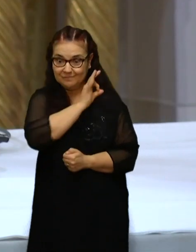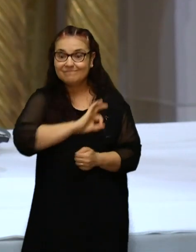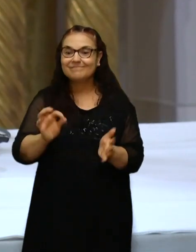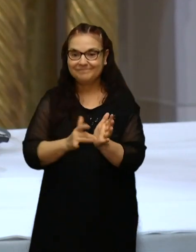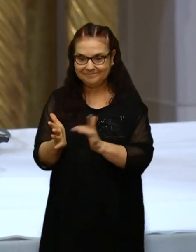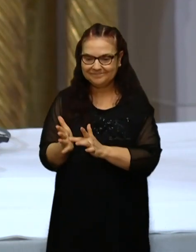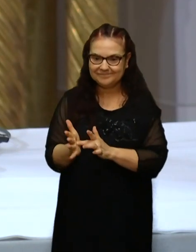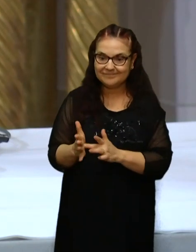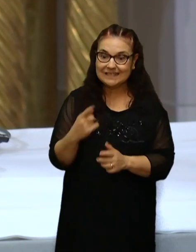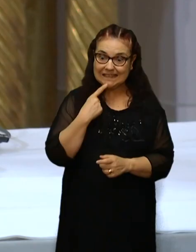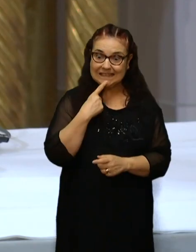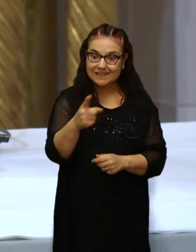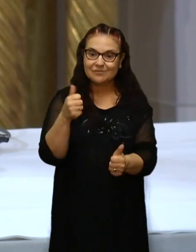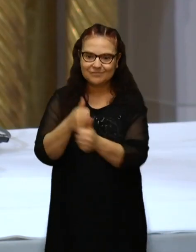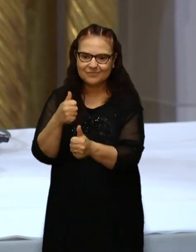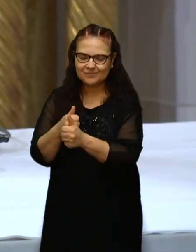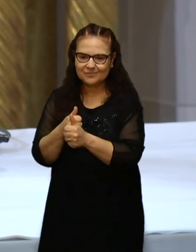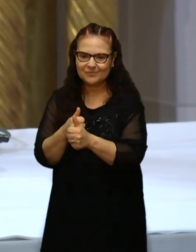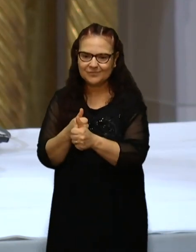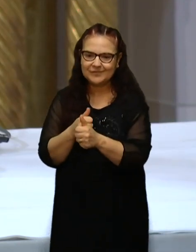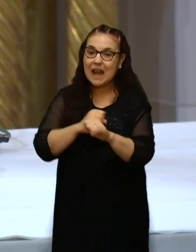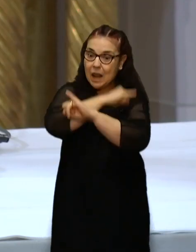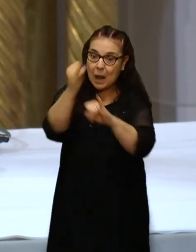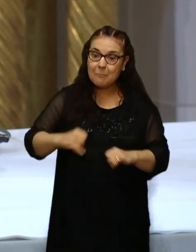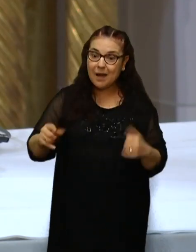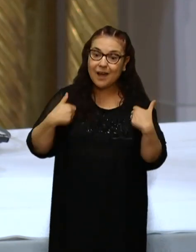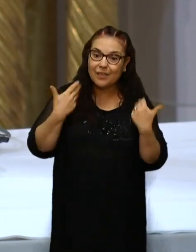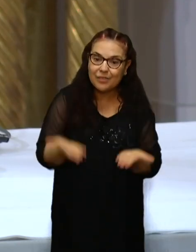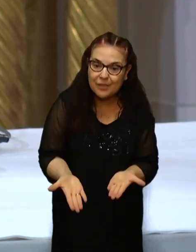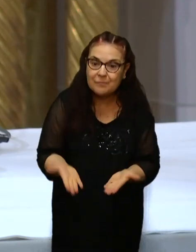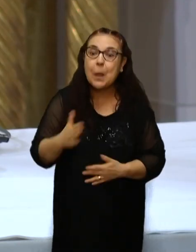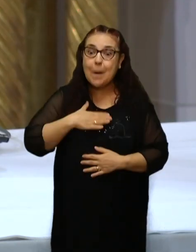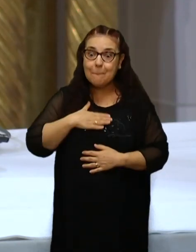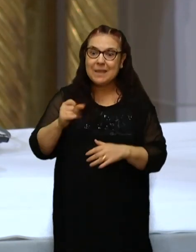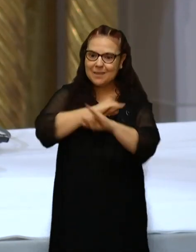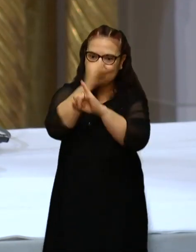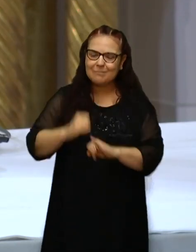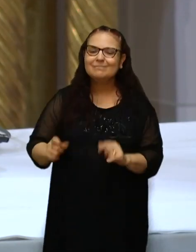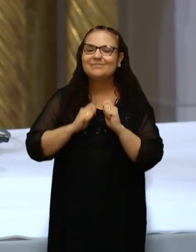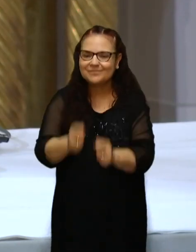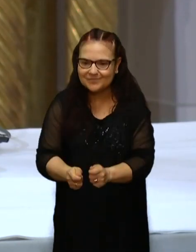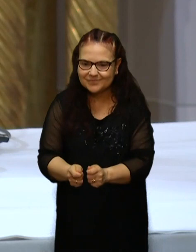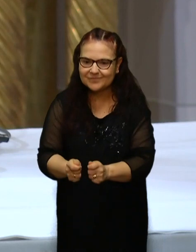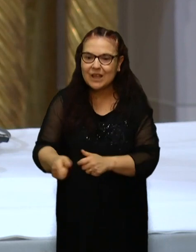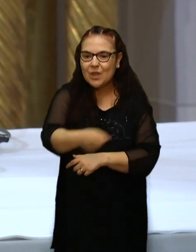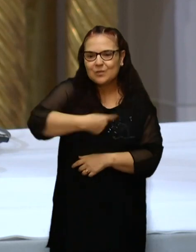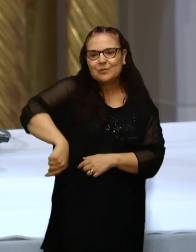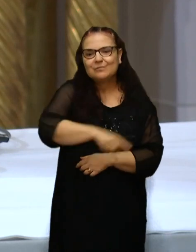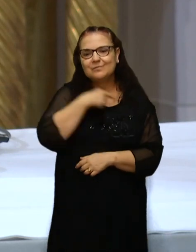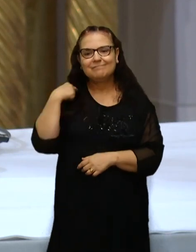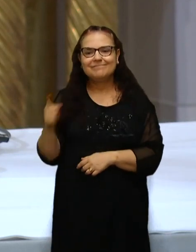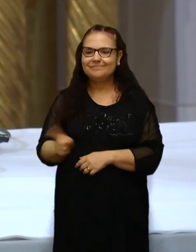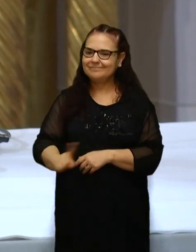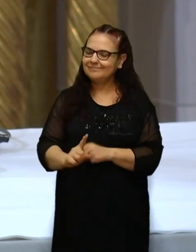Señor Jesucristo, que dijiste a tus apóstoles: la paz os dejo, mi paz os doy.